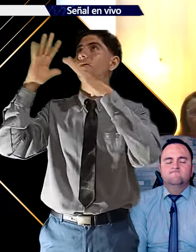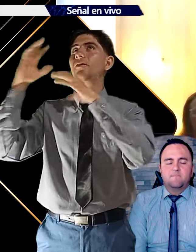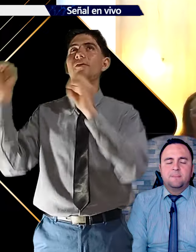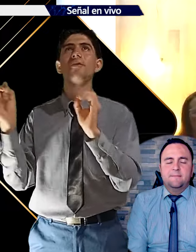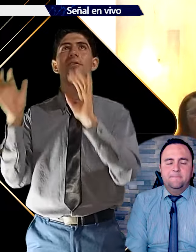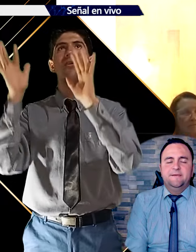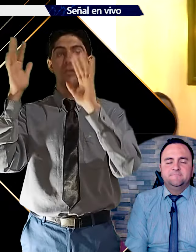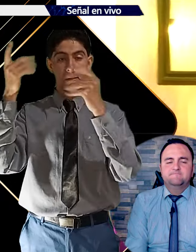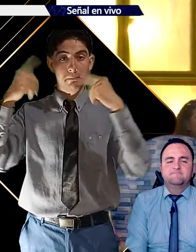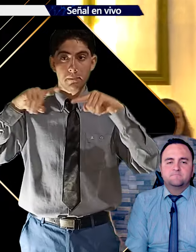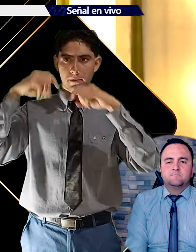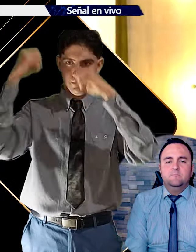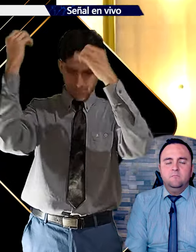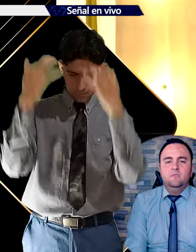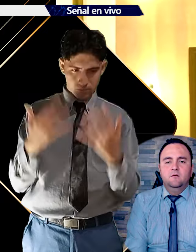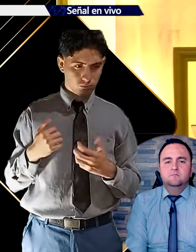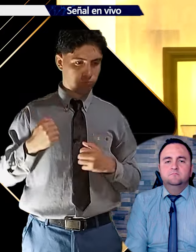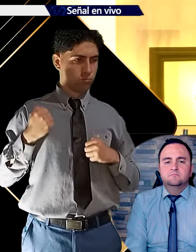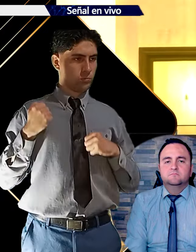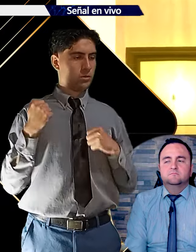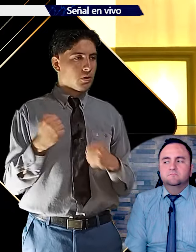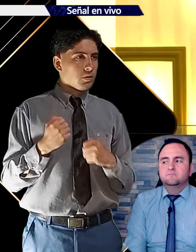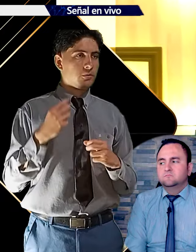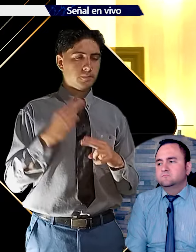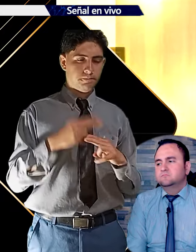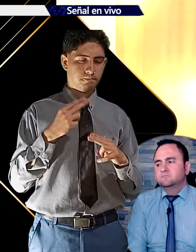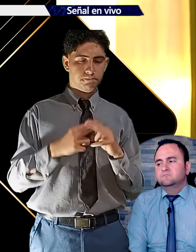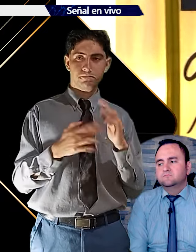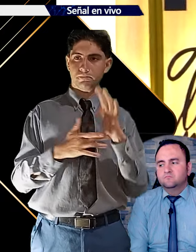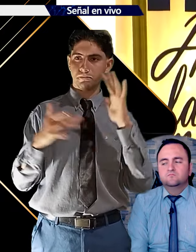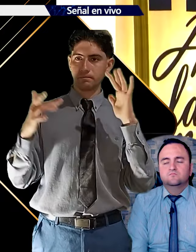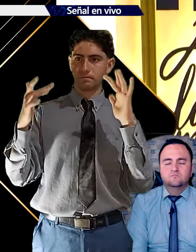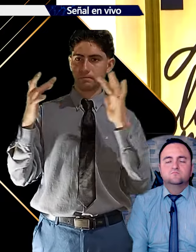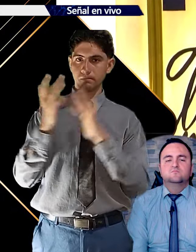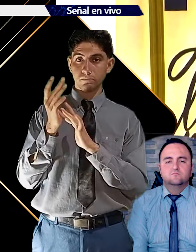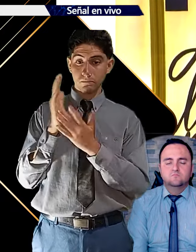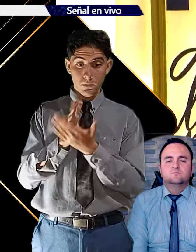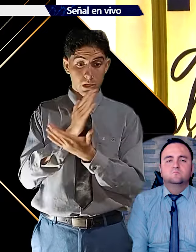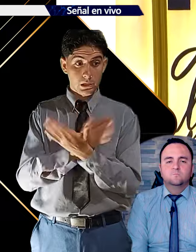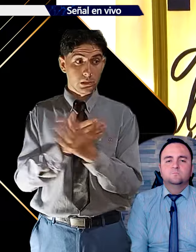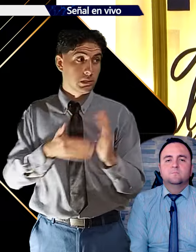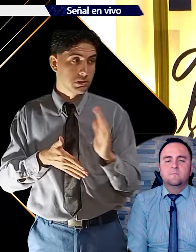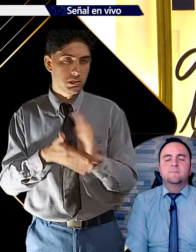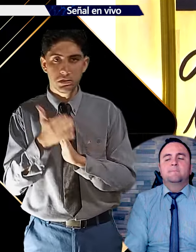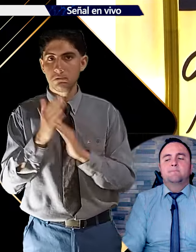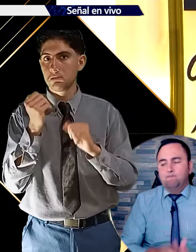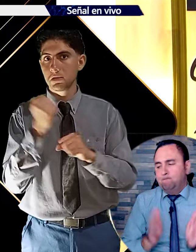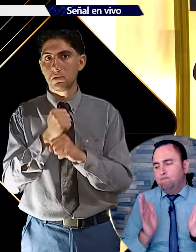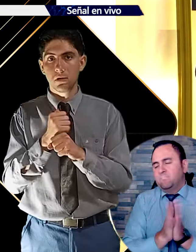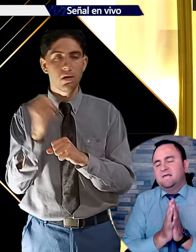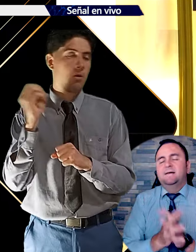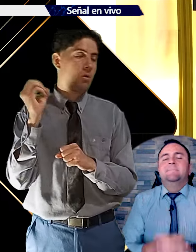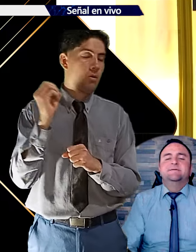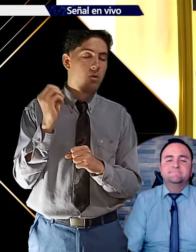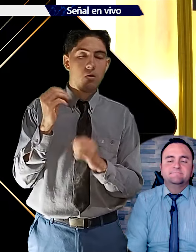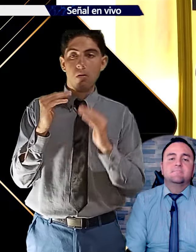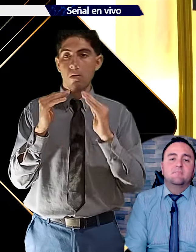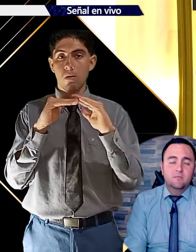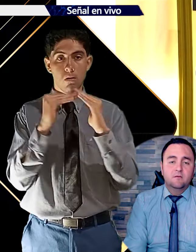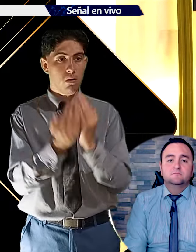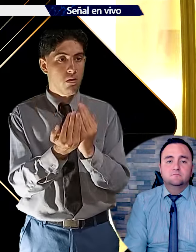no falte unción, no falte poder. Papás, estamos viviendo un tiempo donde tú en la mañana, antes de salir de tu casa, dame